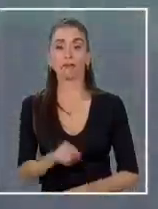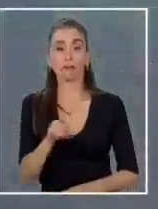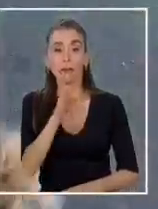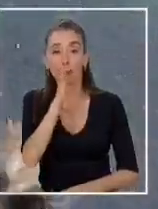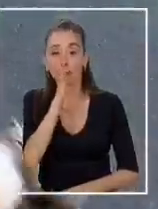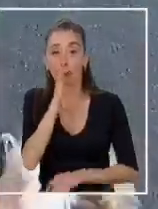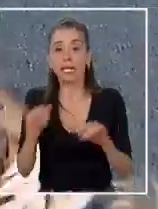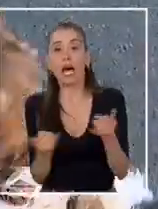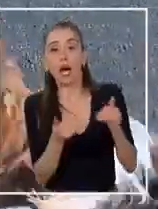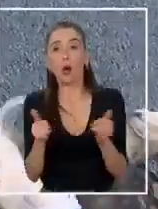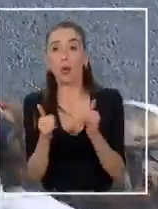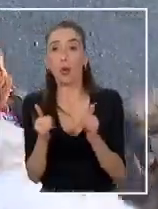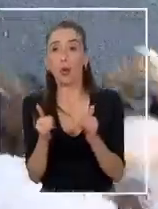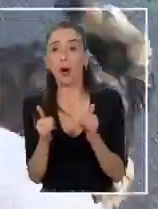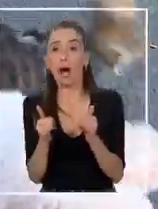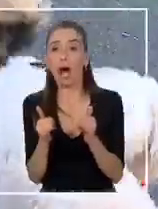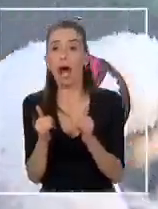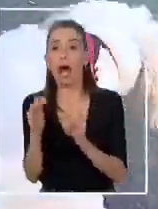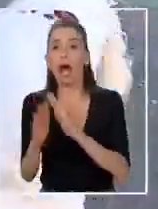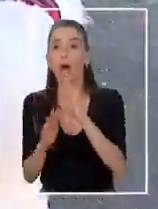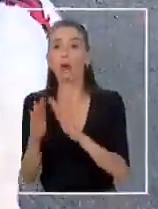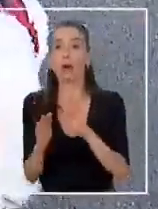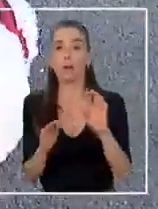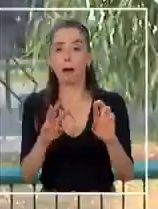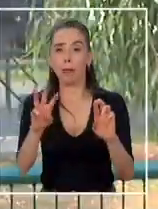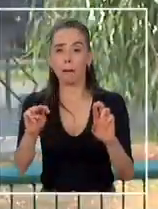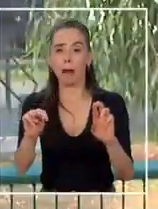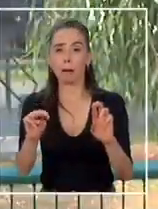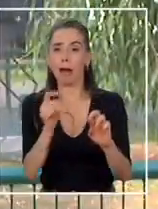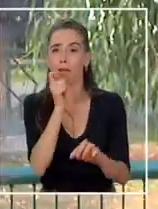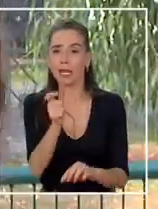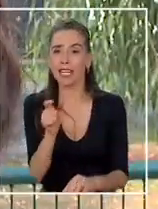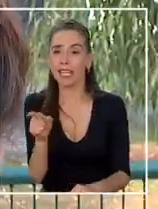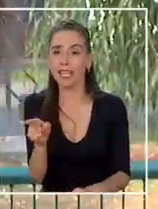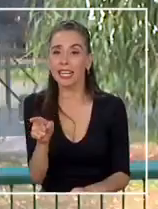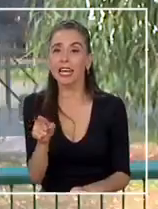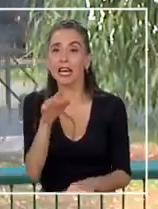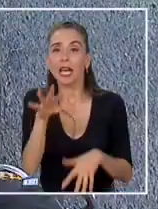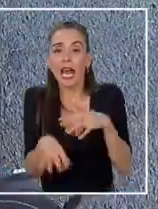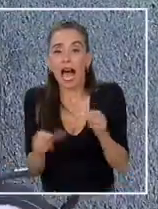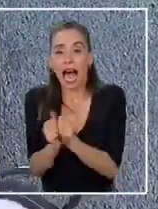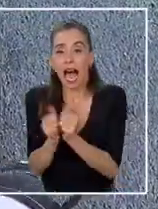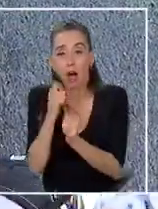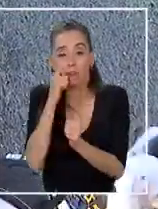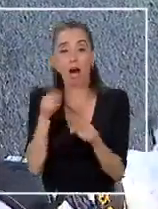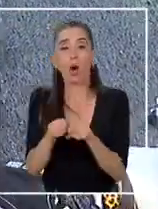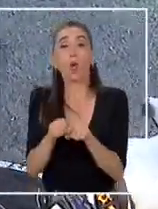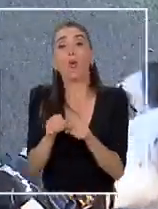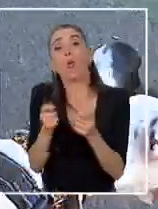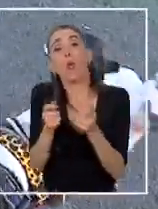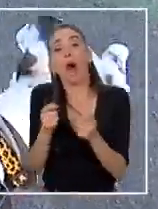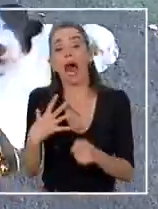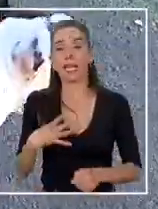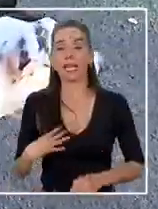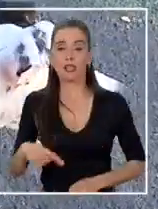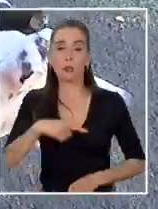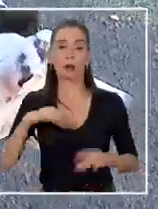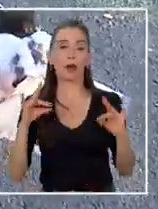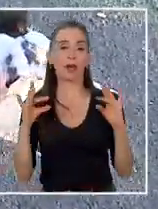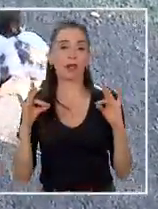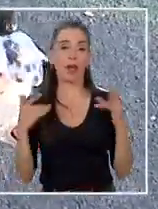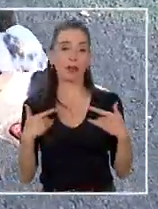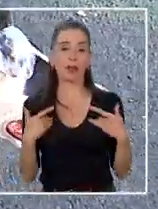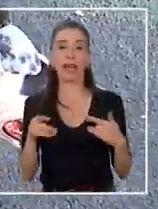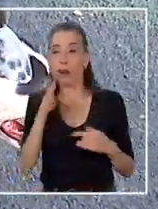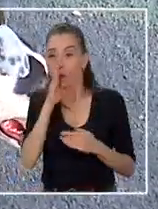Ella es Nala, jugando al cuidado de sus padres, podría uno decir. Actualmente las mascotas son como hijos para nuestra generación. O sea, yo